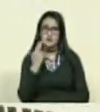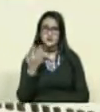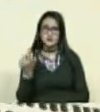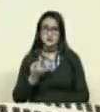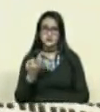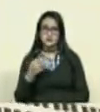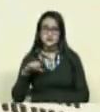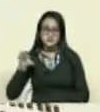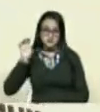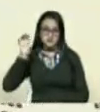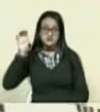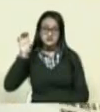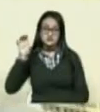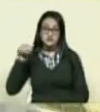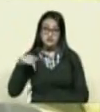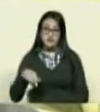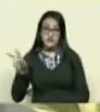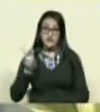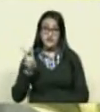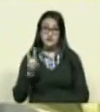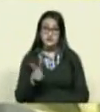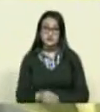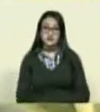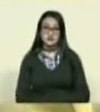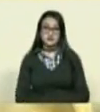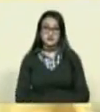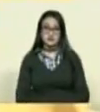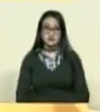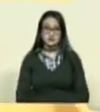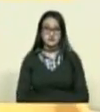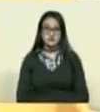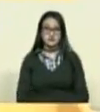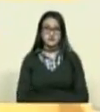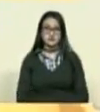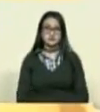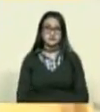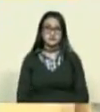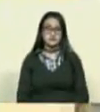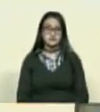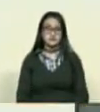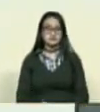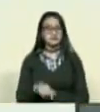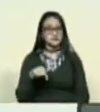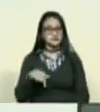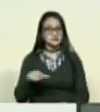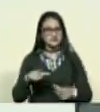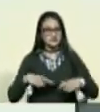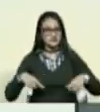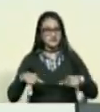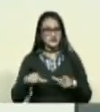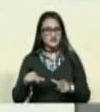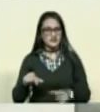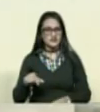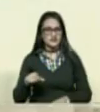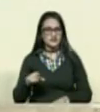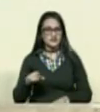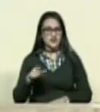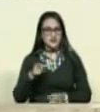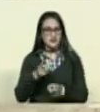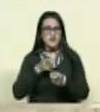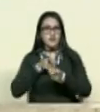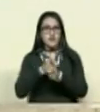con la patria, con la República Bolivariana de Venezuela. Unos espacios que están ubicados en Fuerte Tiuna, como